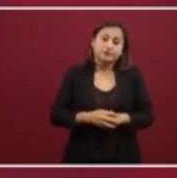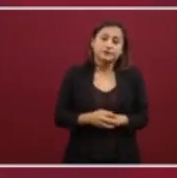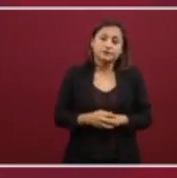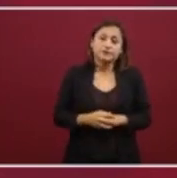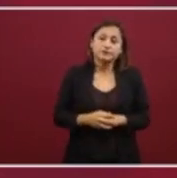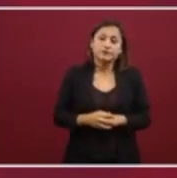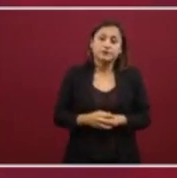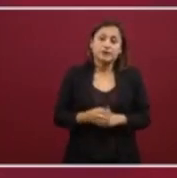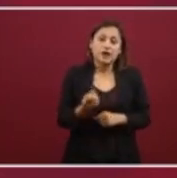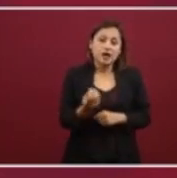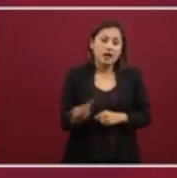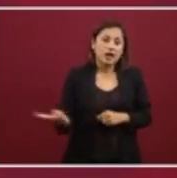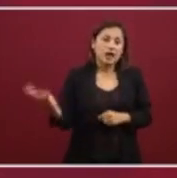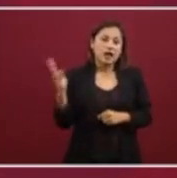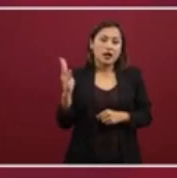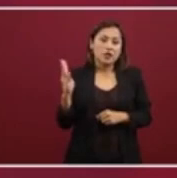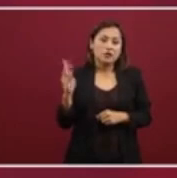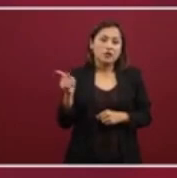de la vista gorda